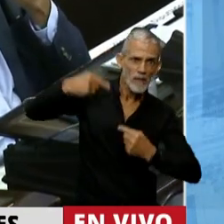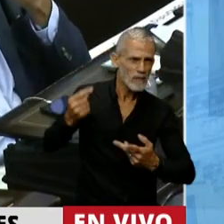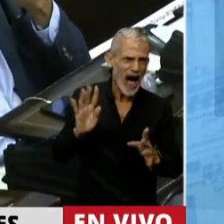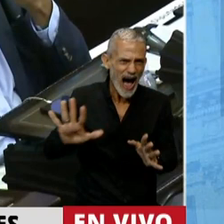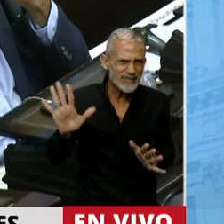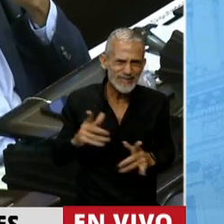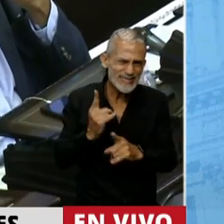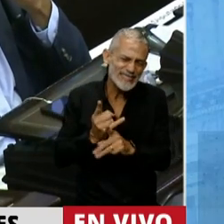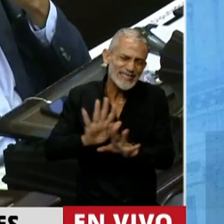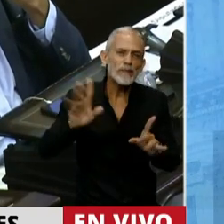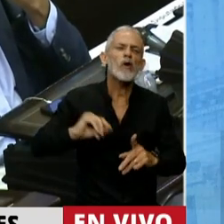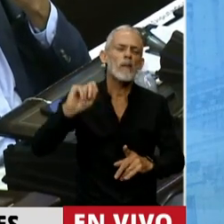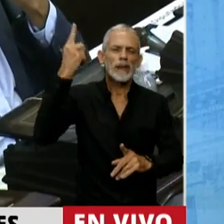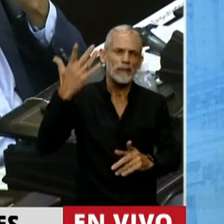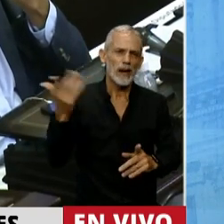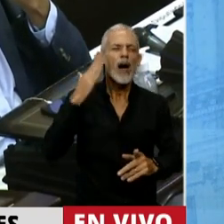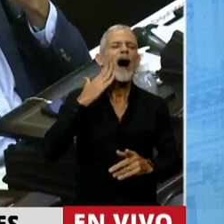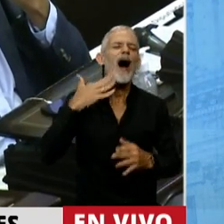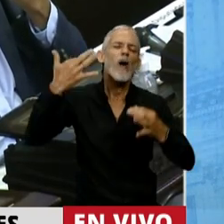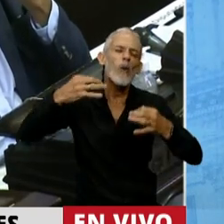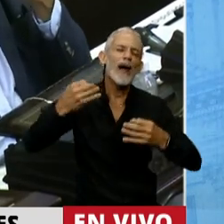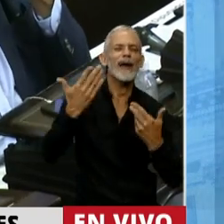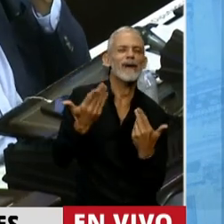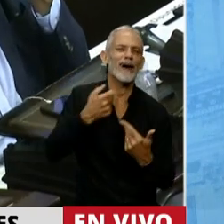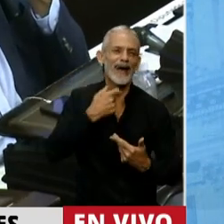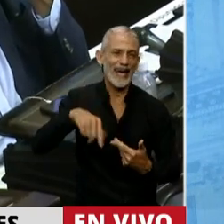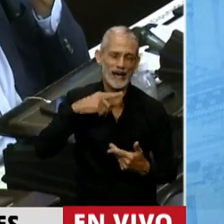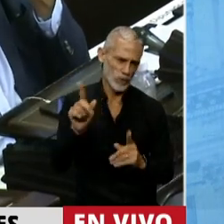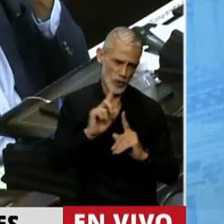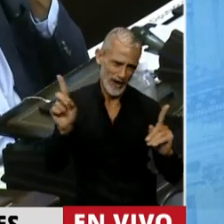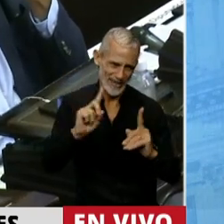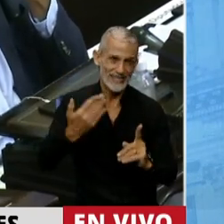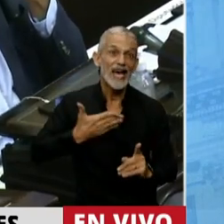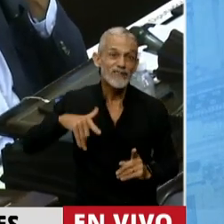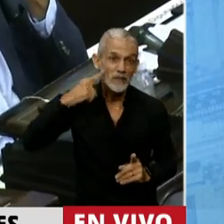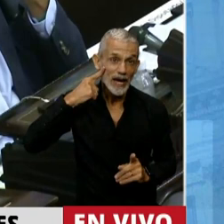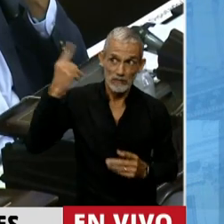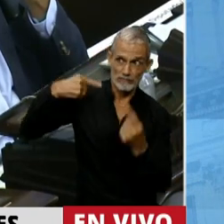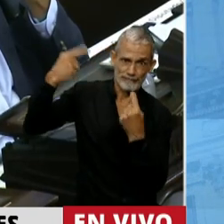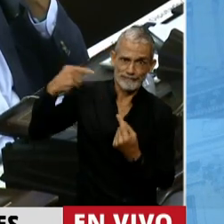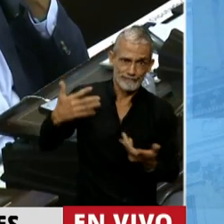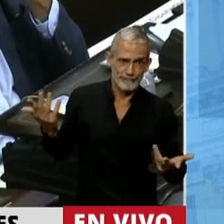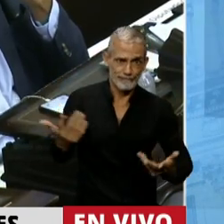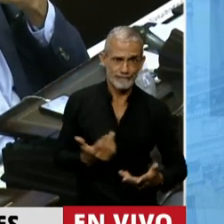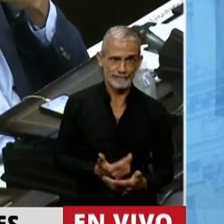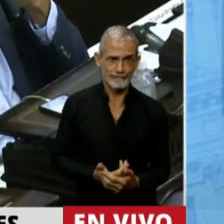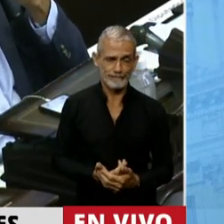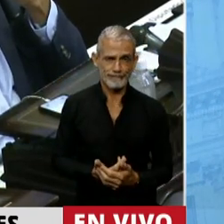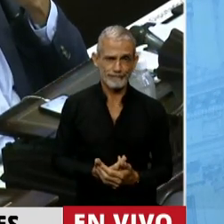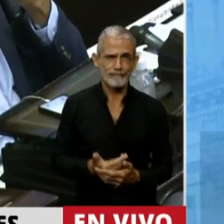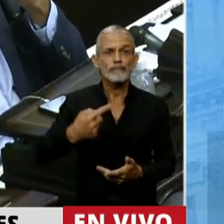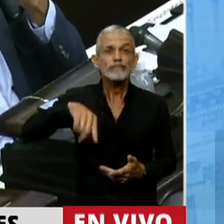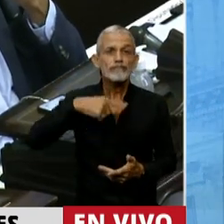explotador, usurero, no es un fondo monetario bueno como quiere hacer creer el gobierno. De manera que